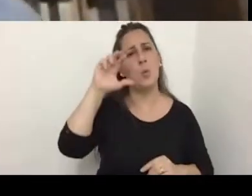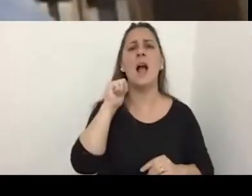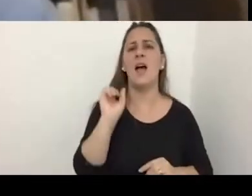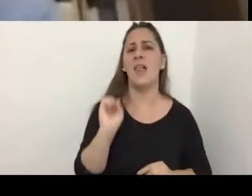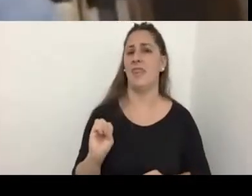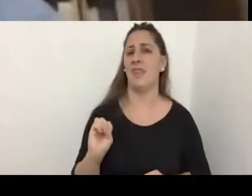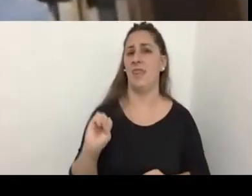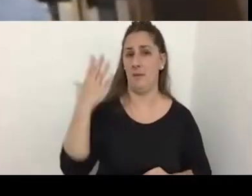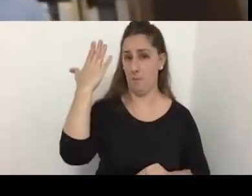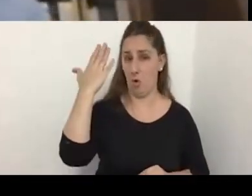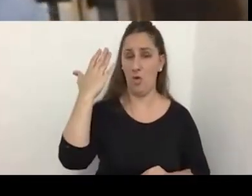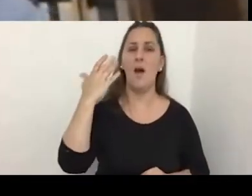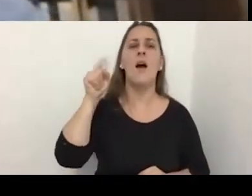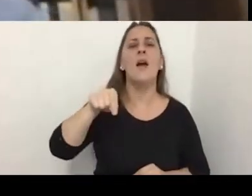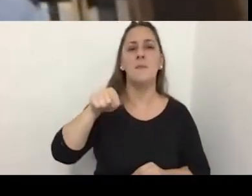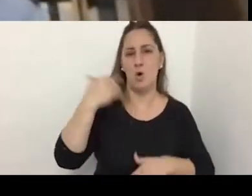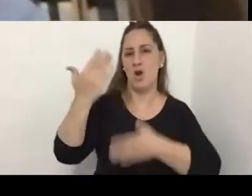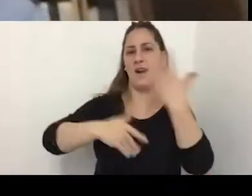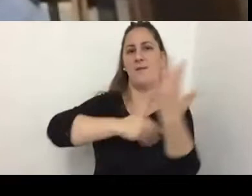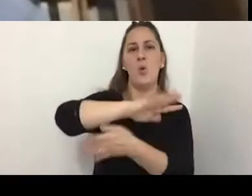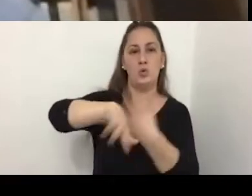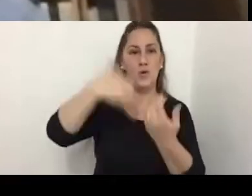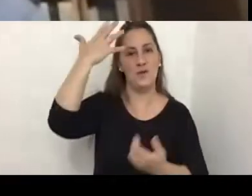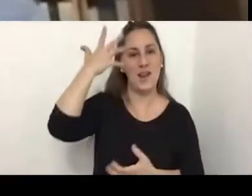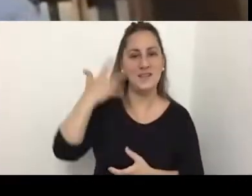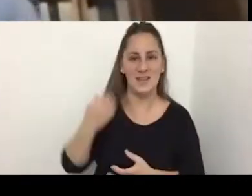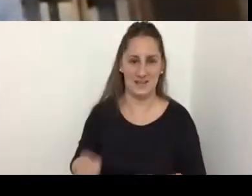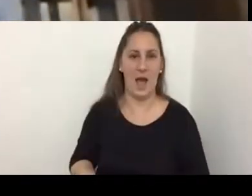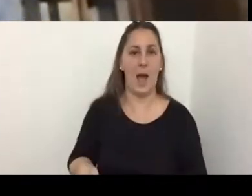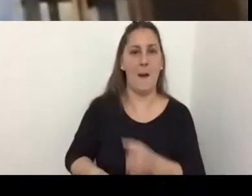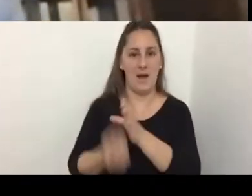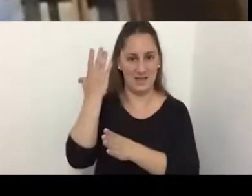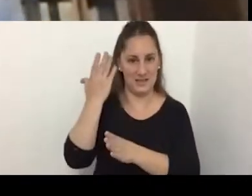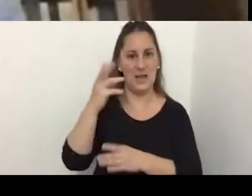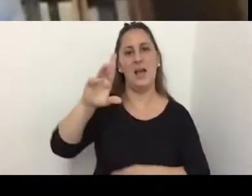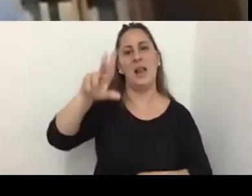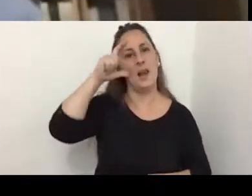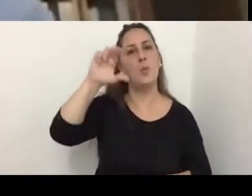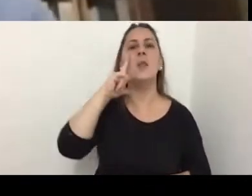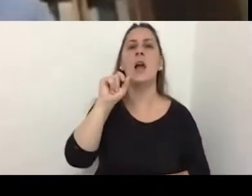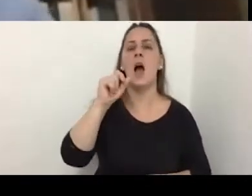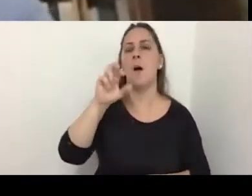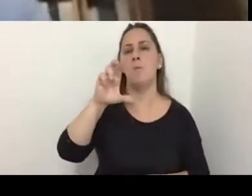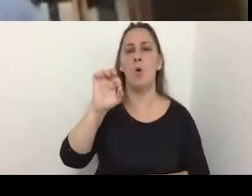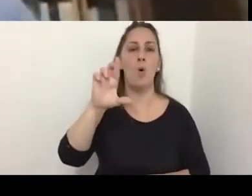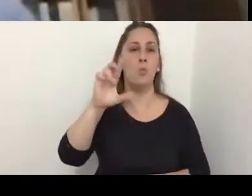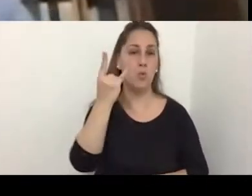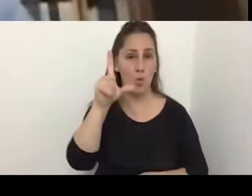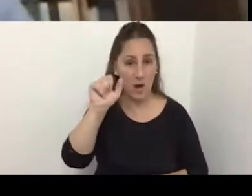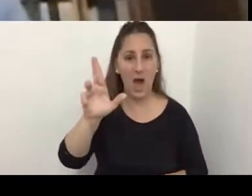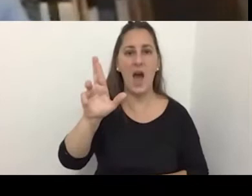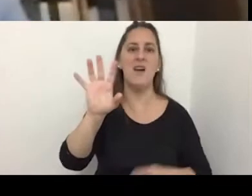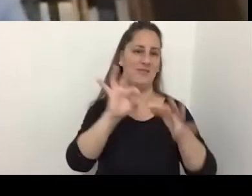es la república que surge en la Revolución Francesa. La República Popular, la República democratizada,